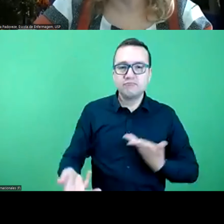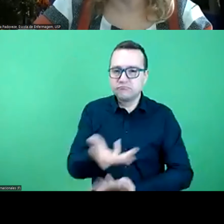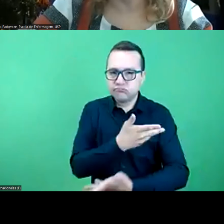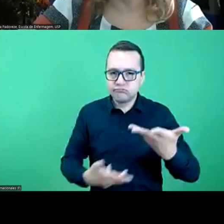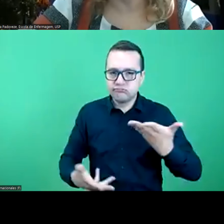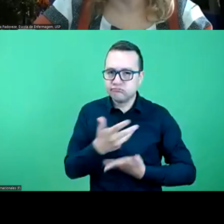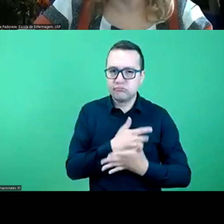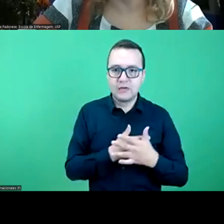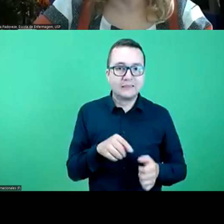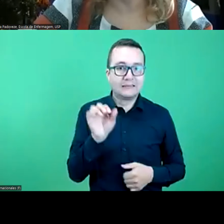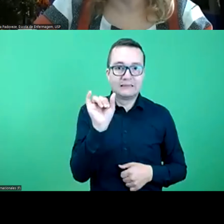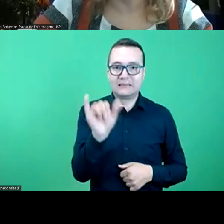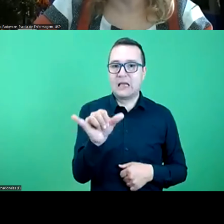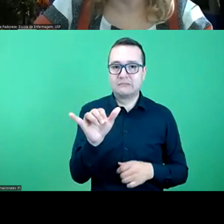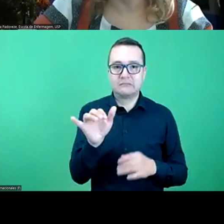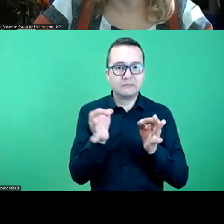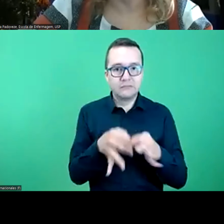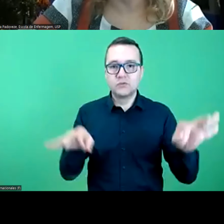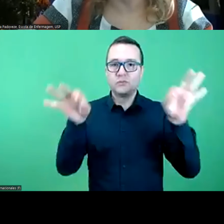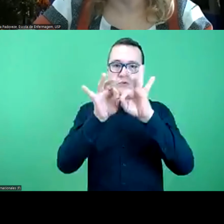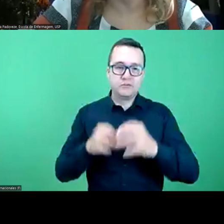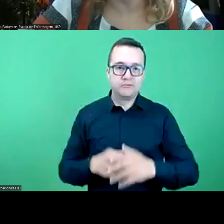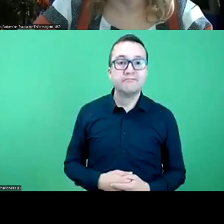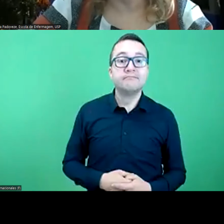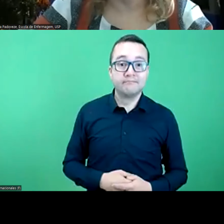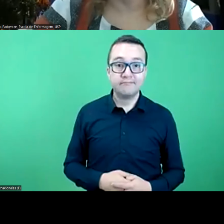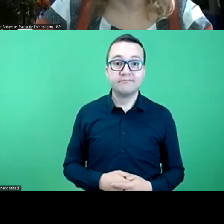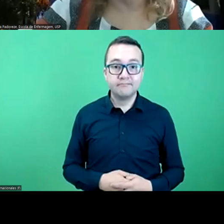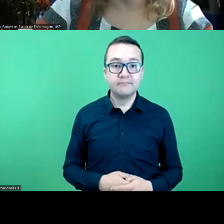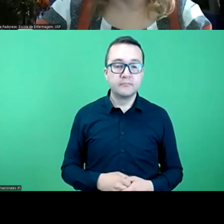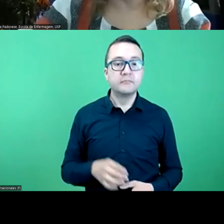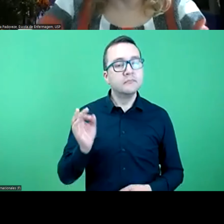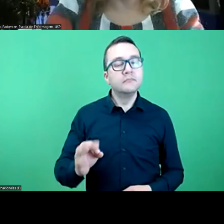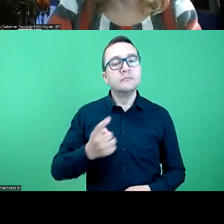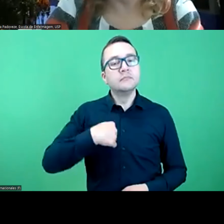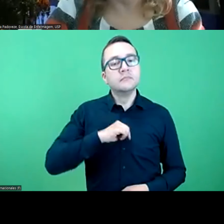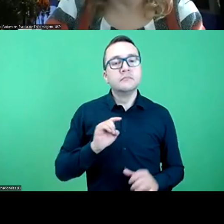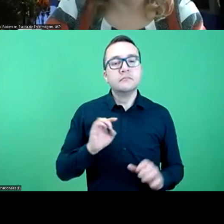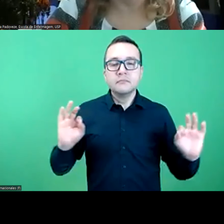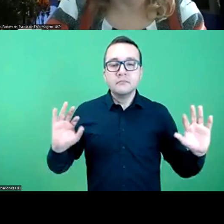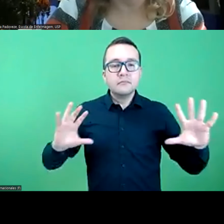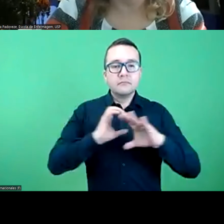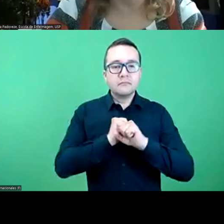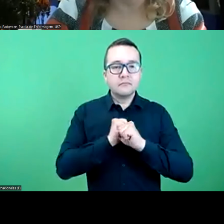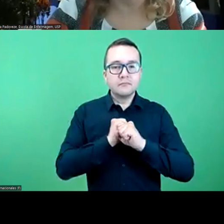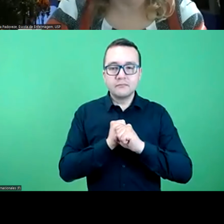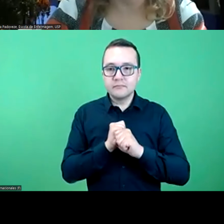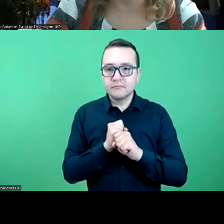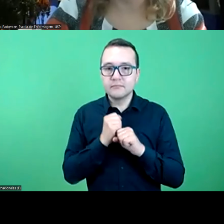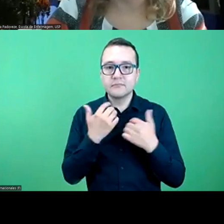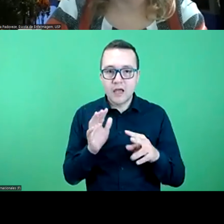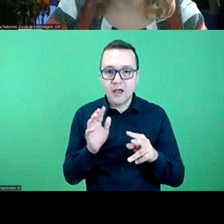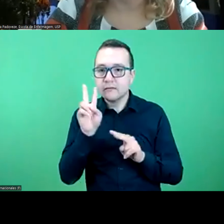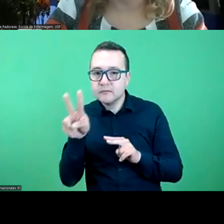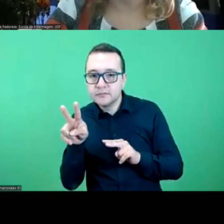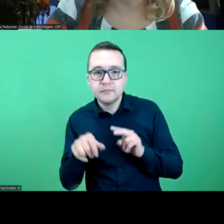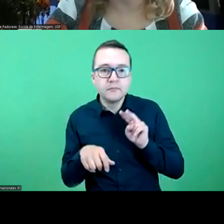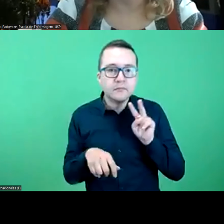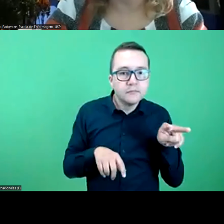y quiero sintetizarlo, ¿no? Hemos podido escuchar